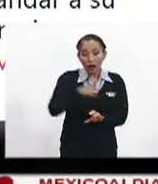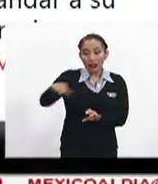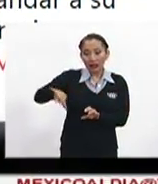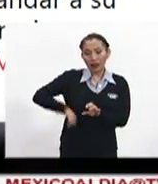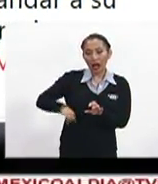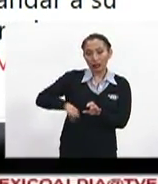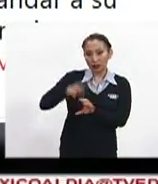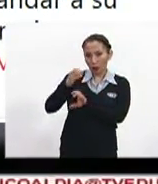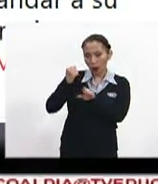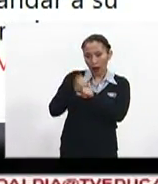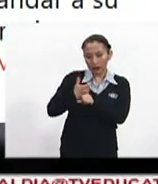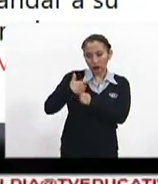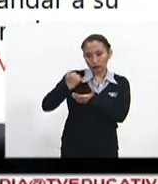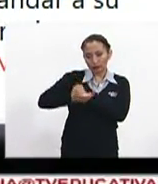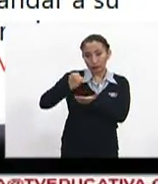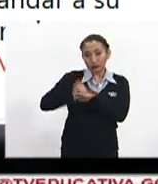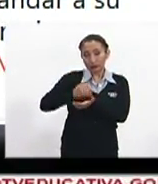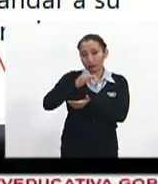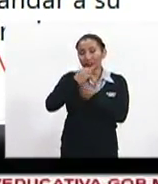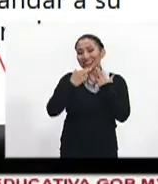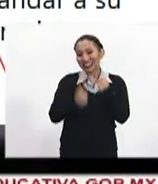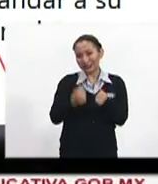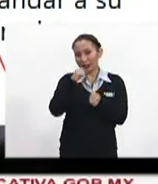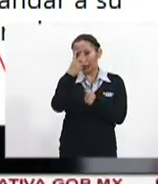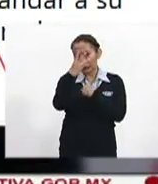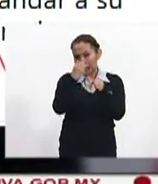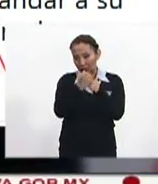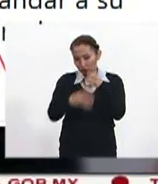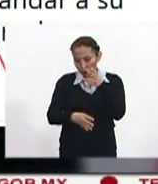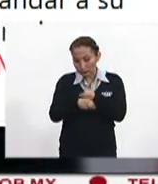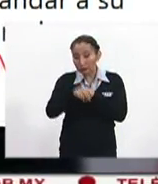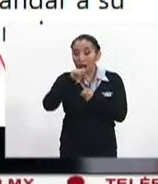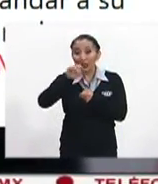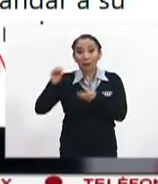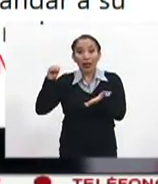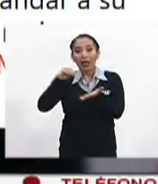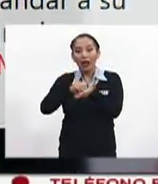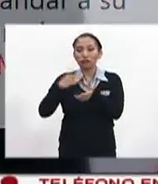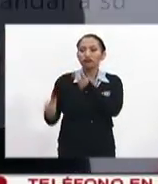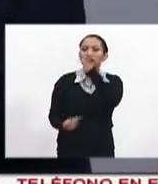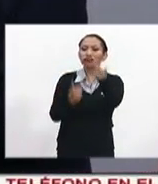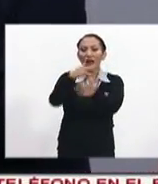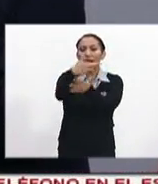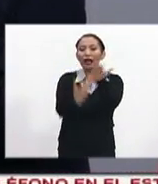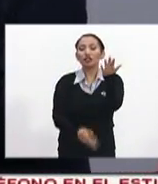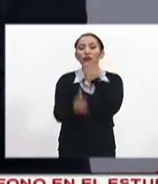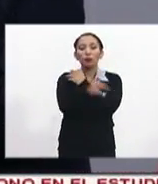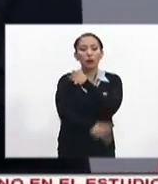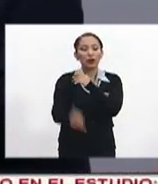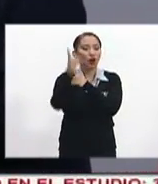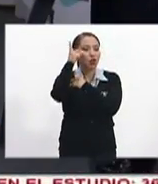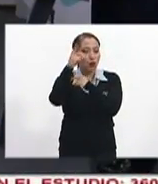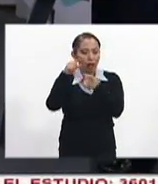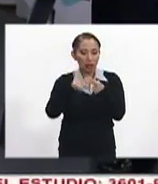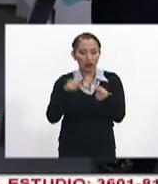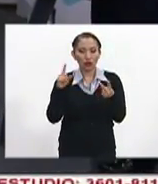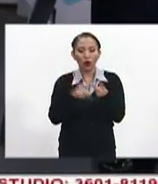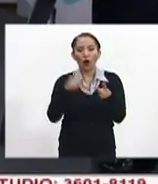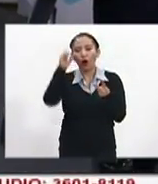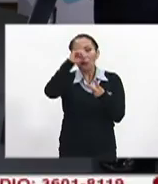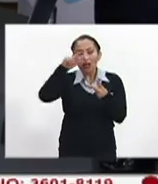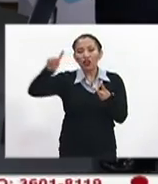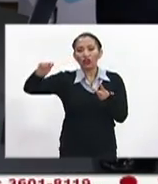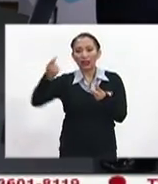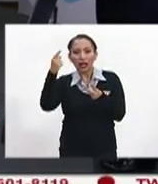de los últimos 5 años y fiscales de los últimos 3 años. Pero también incluye consultas a los registros públicos de la propiedad,